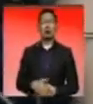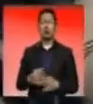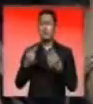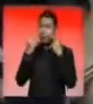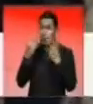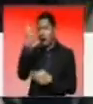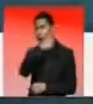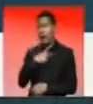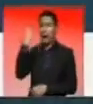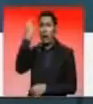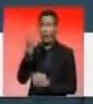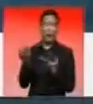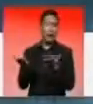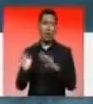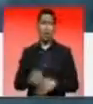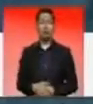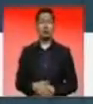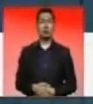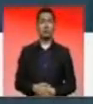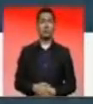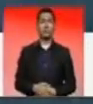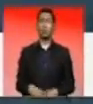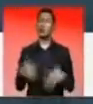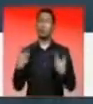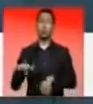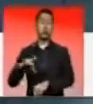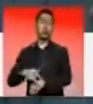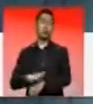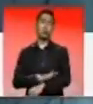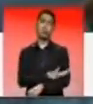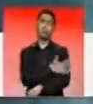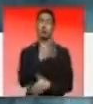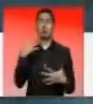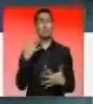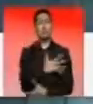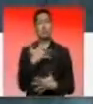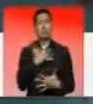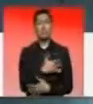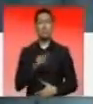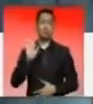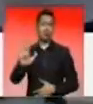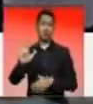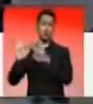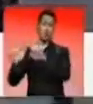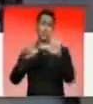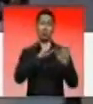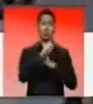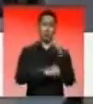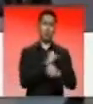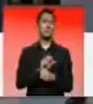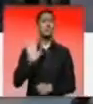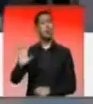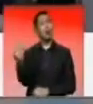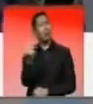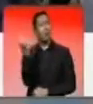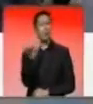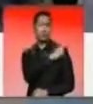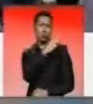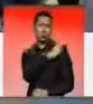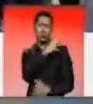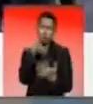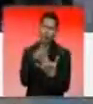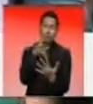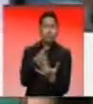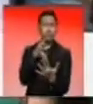bien y le reconozca. Consternados por el asesinato del estudiante de primer año de ingeniería, los deudos hicieron un plantón frente